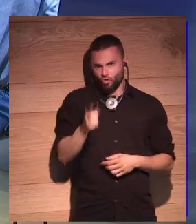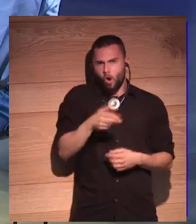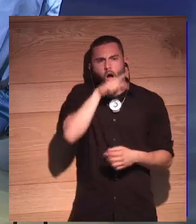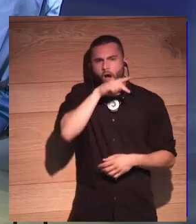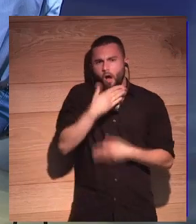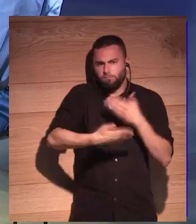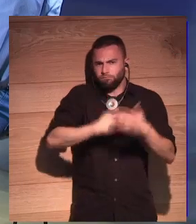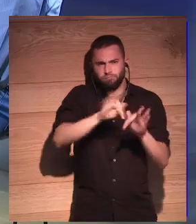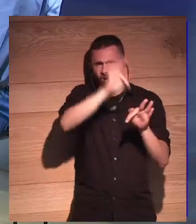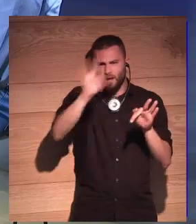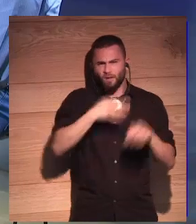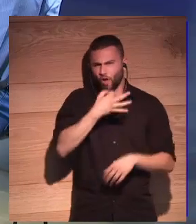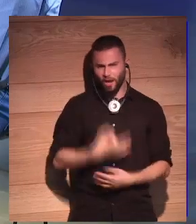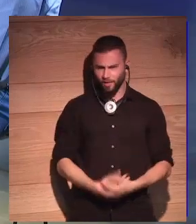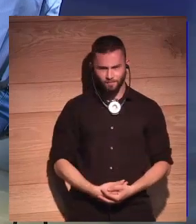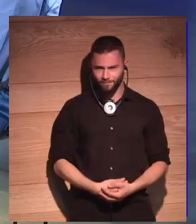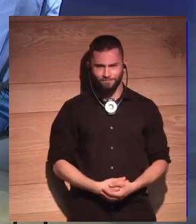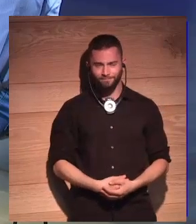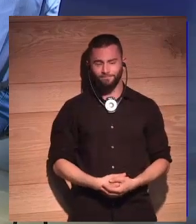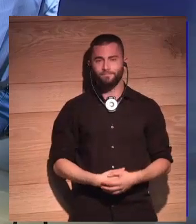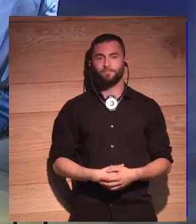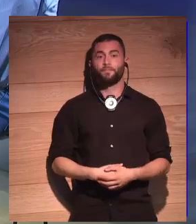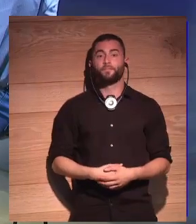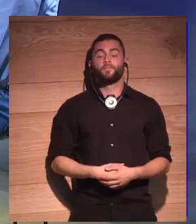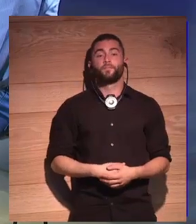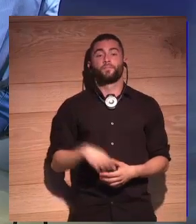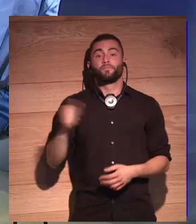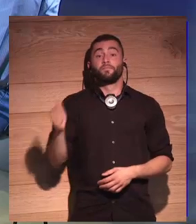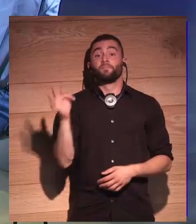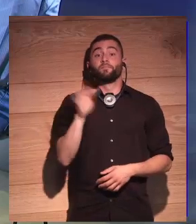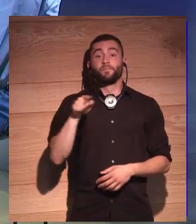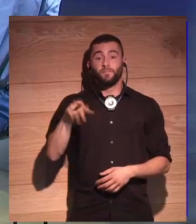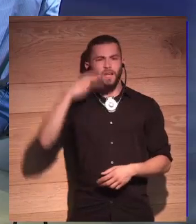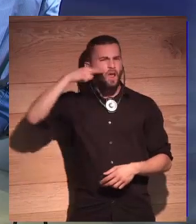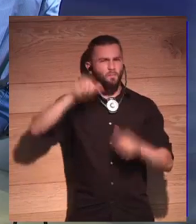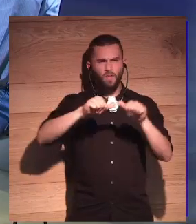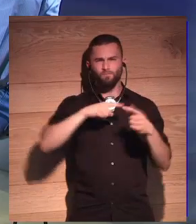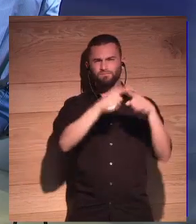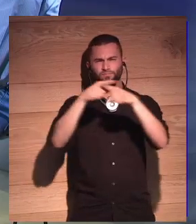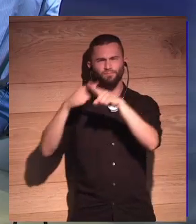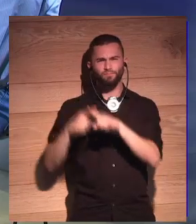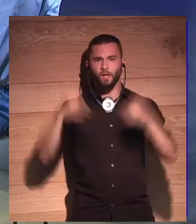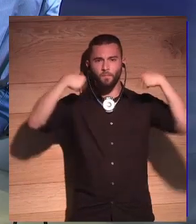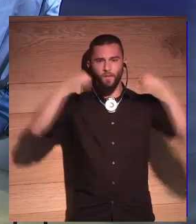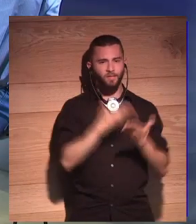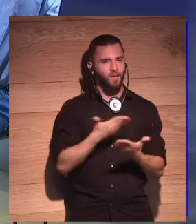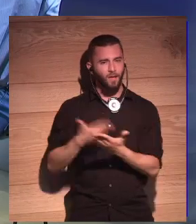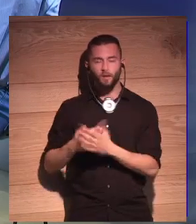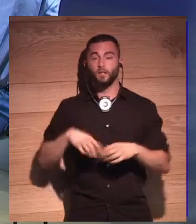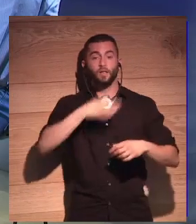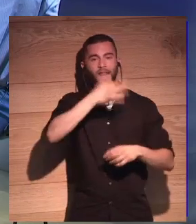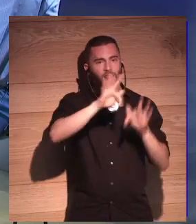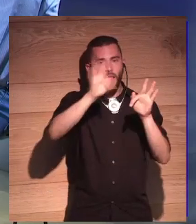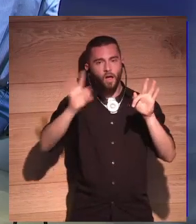hablando esta tarde. Y él tiene además un montón de experiencia, varios casos prácticos que iremos hablando a lo largo de la